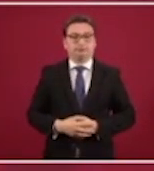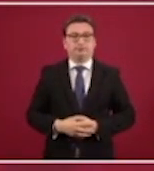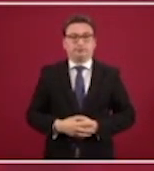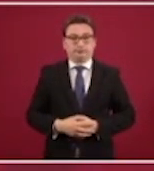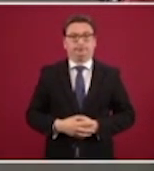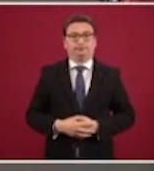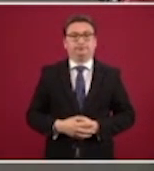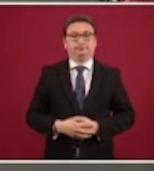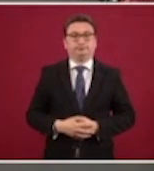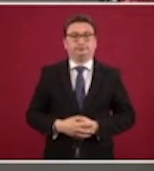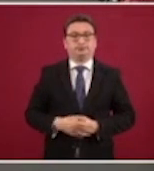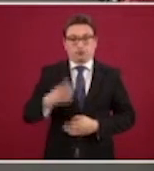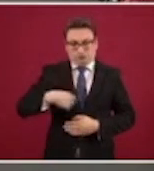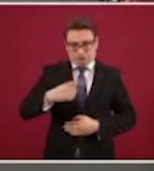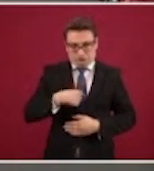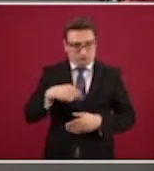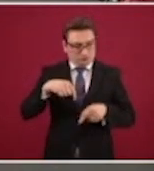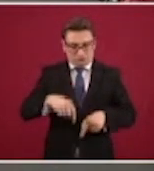vamos a suscribir.